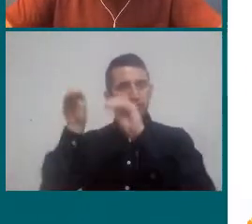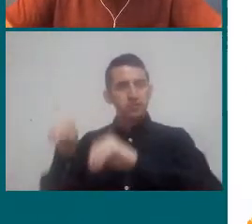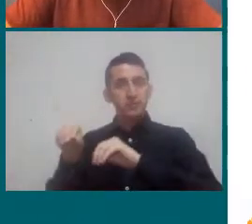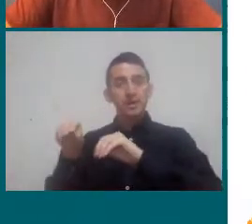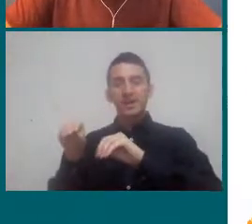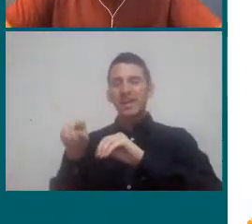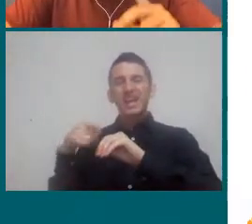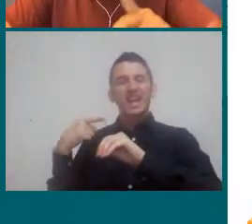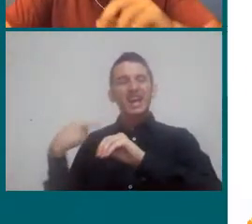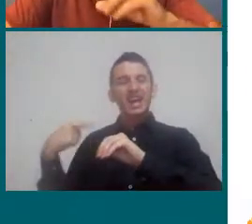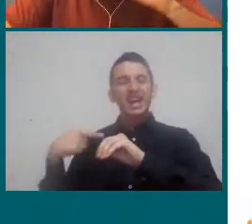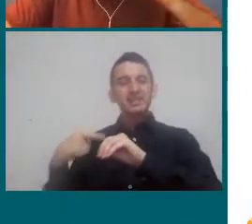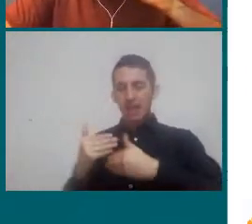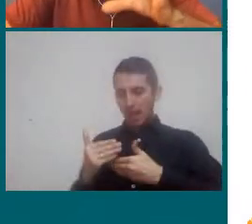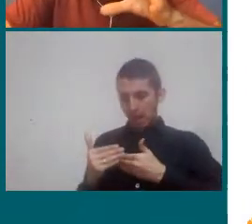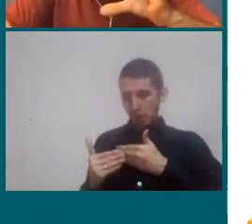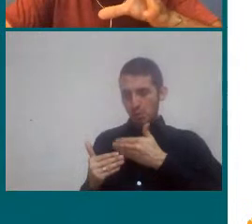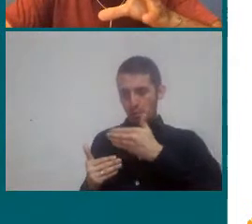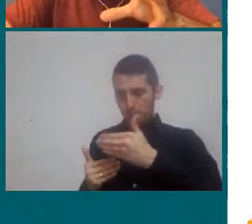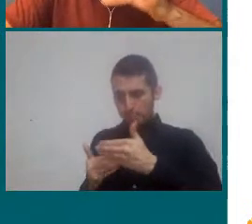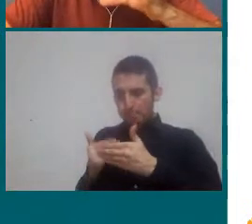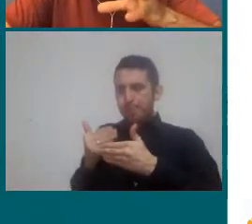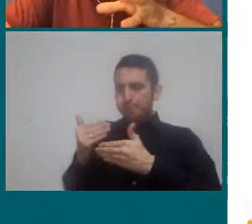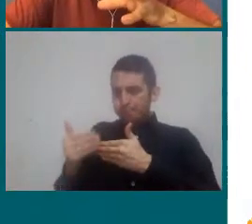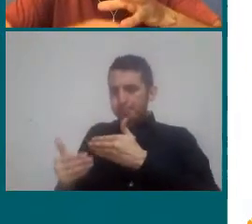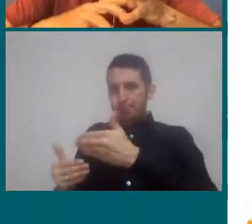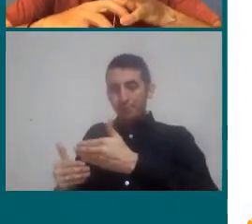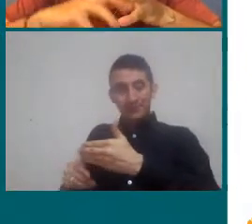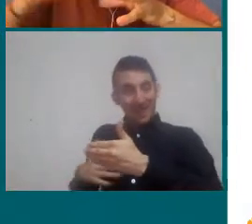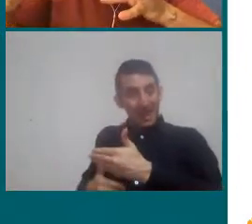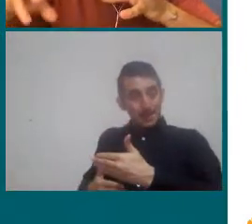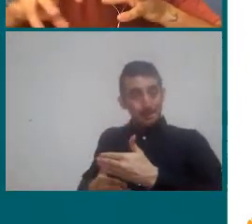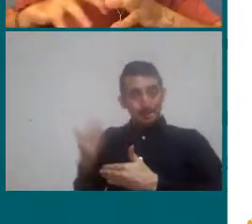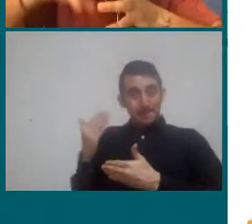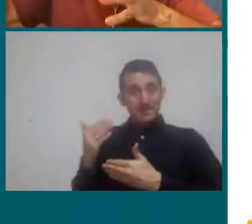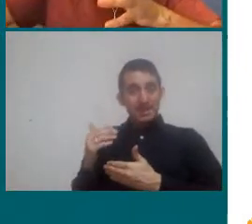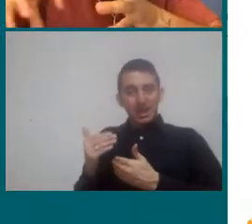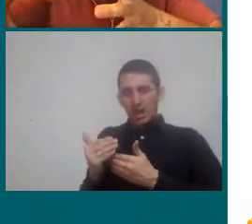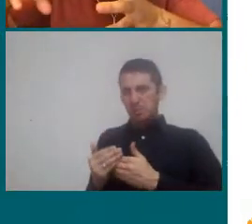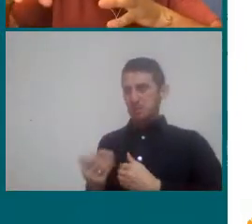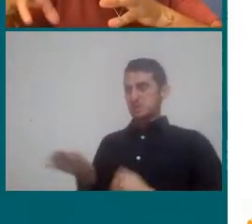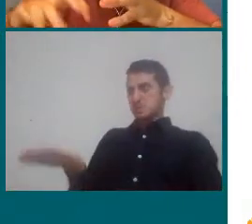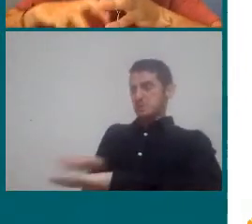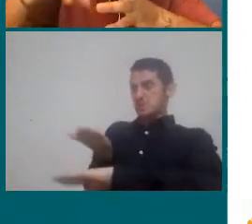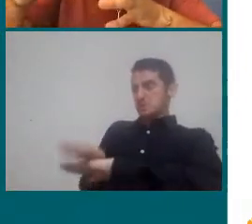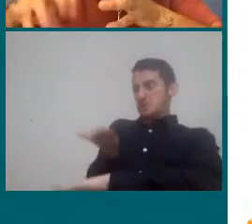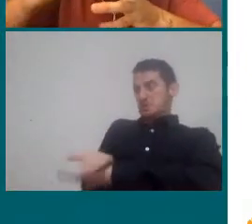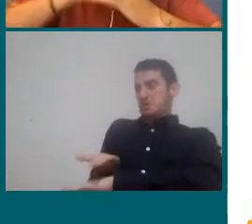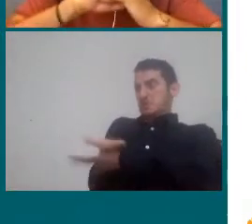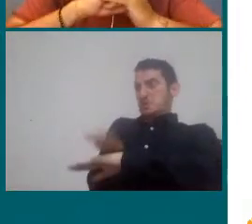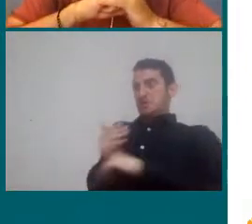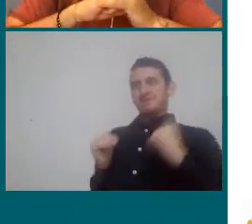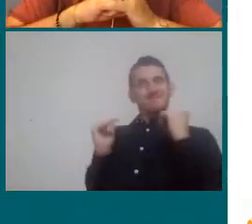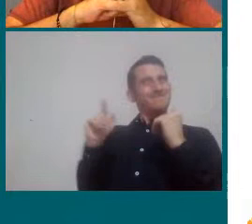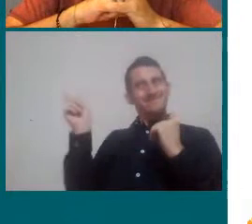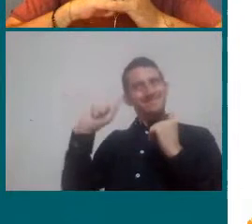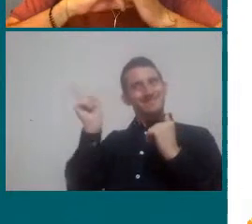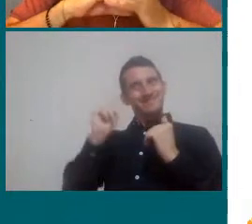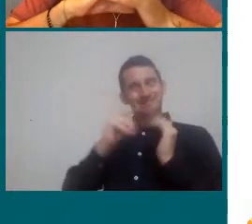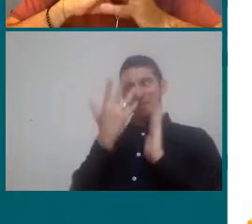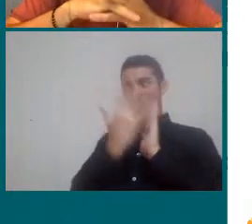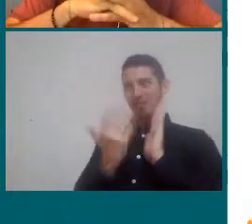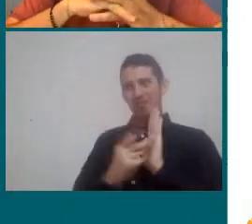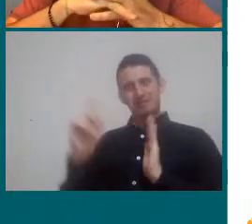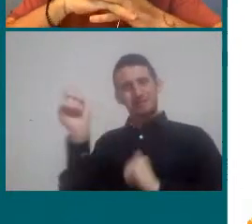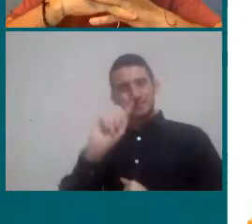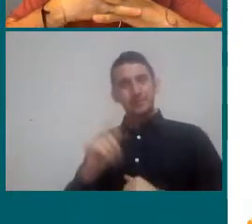proceso y así empezar a tener menos rigor o menos peso en lo sumativo o lo calificativo. Porque